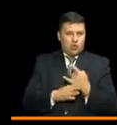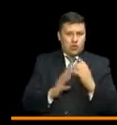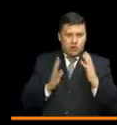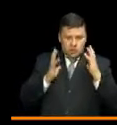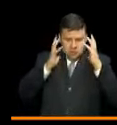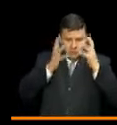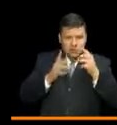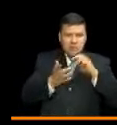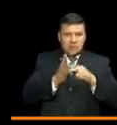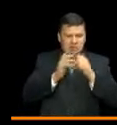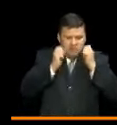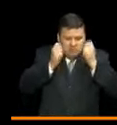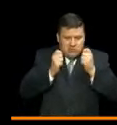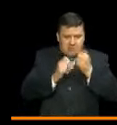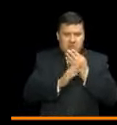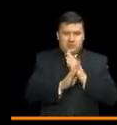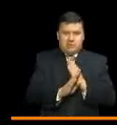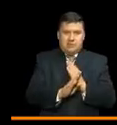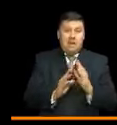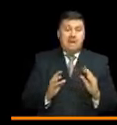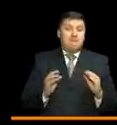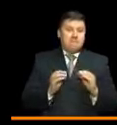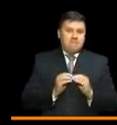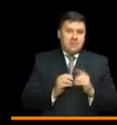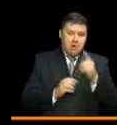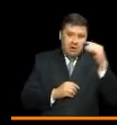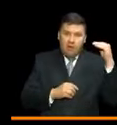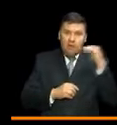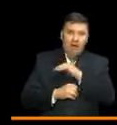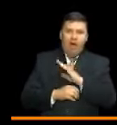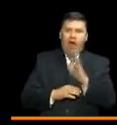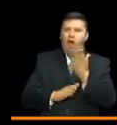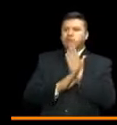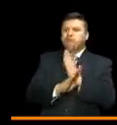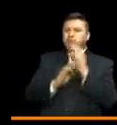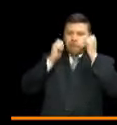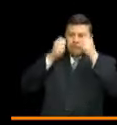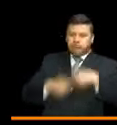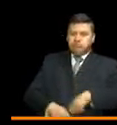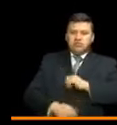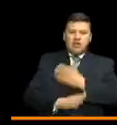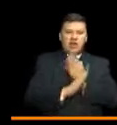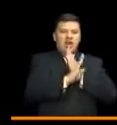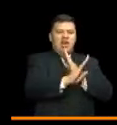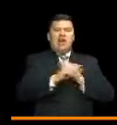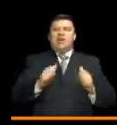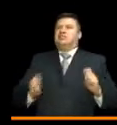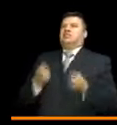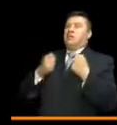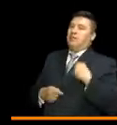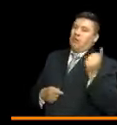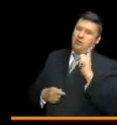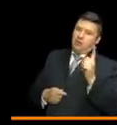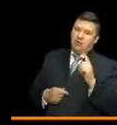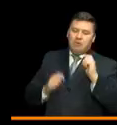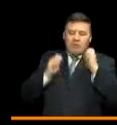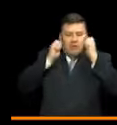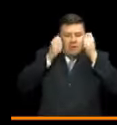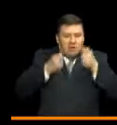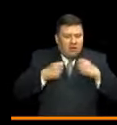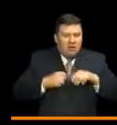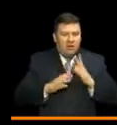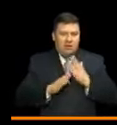de protección no debe llevarnos a una falsa sensación de seguridad. El uso de este dispositivo tiene que estar combinado